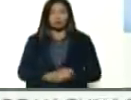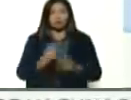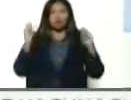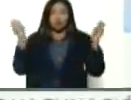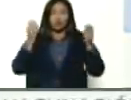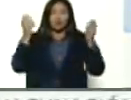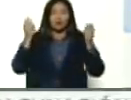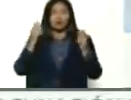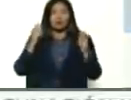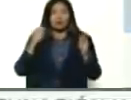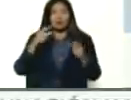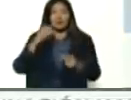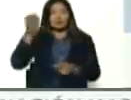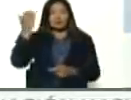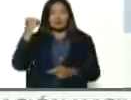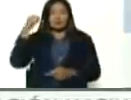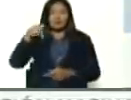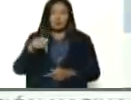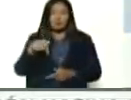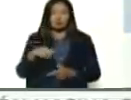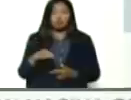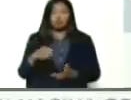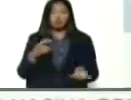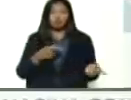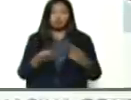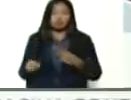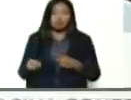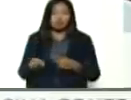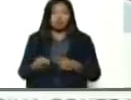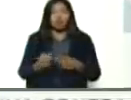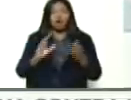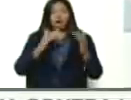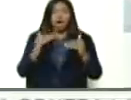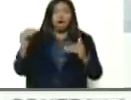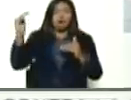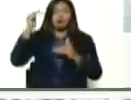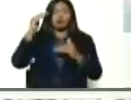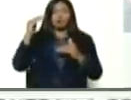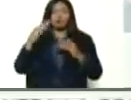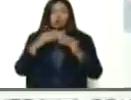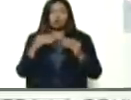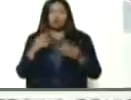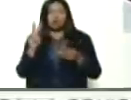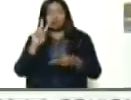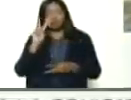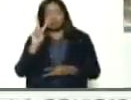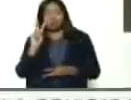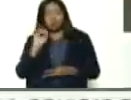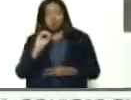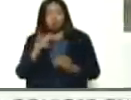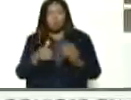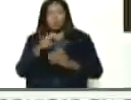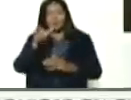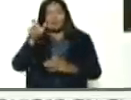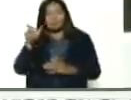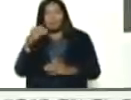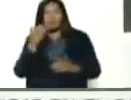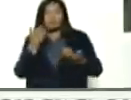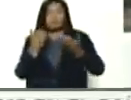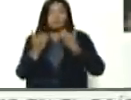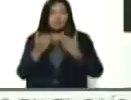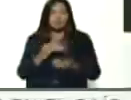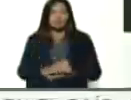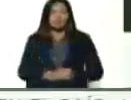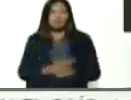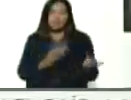presidente estamos citando fundamentalmente adultos y adultas mayores con dos o más enfermedades pero también estamos citando